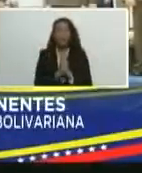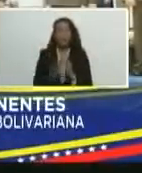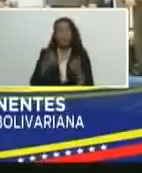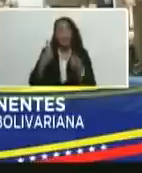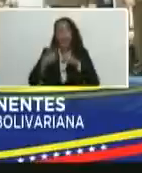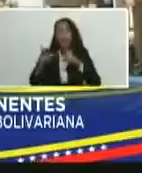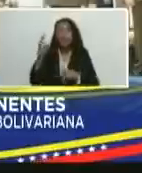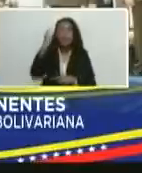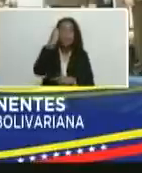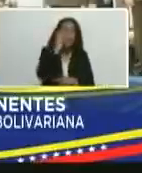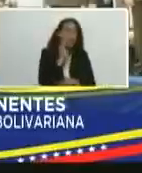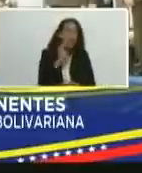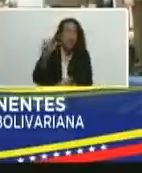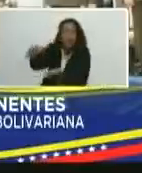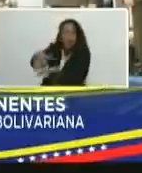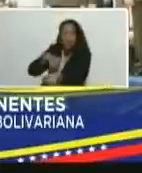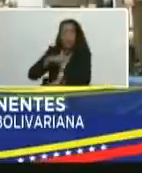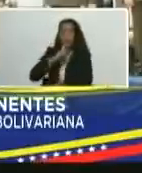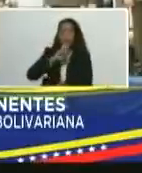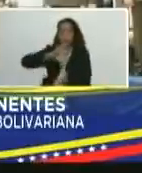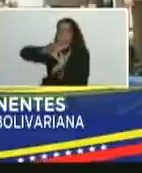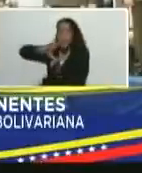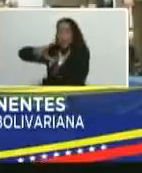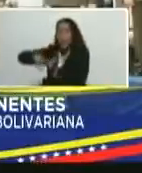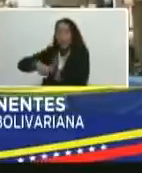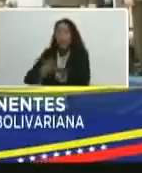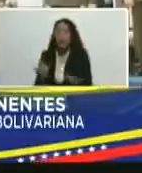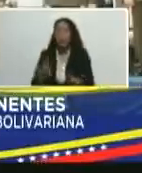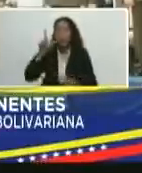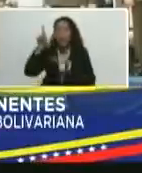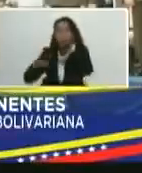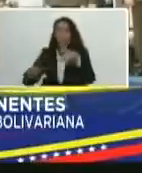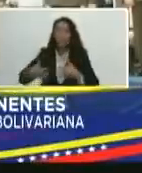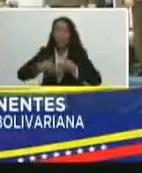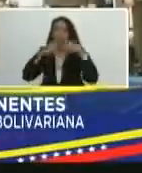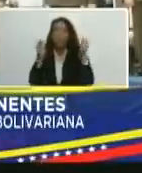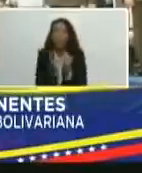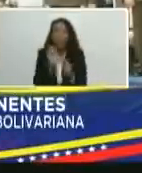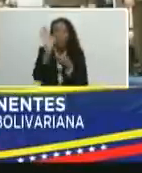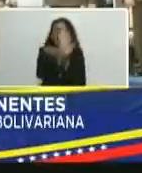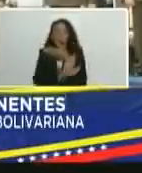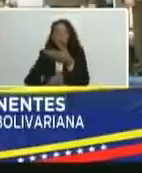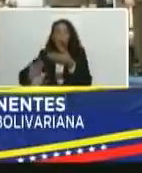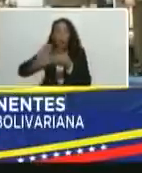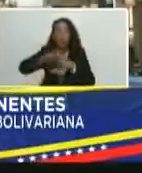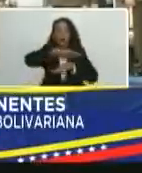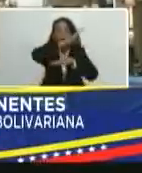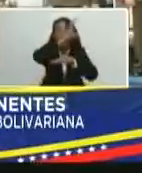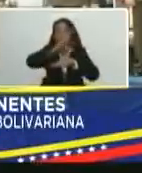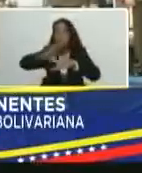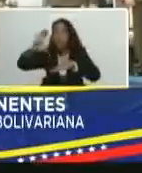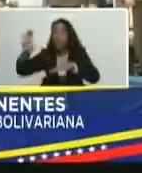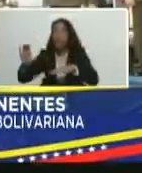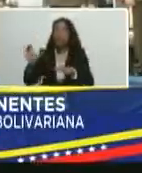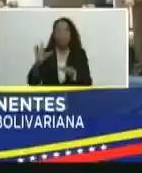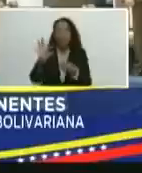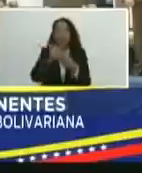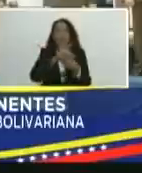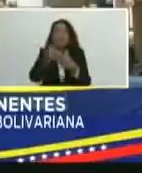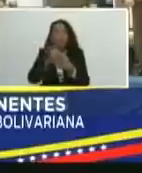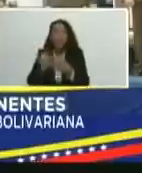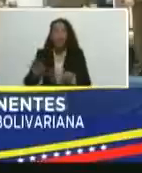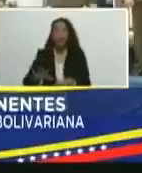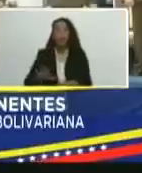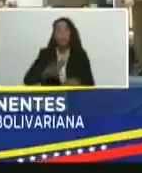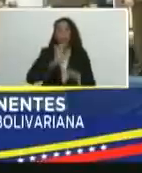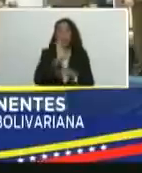ilegal, depredadora, criminal, en la batalla por cuidar nuestras costas, nuestras fronteras, en